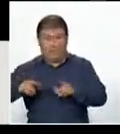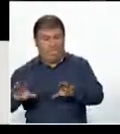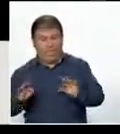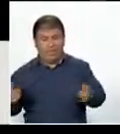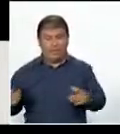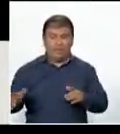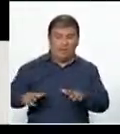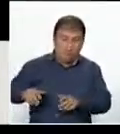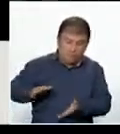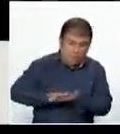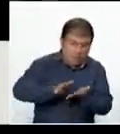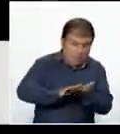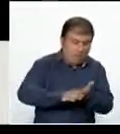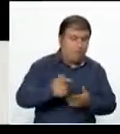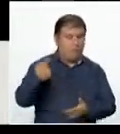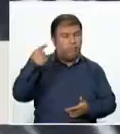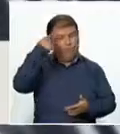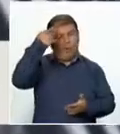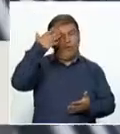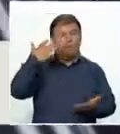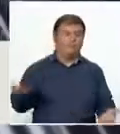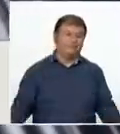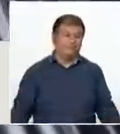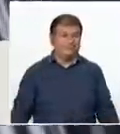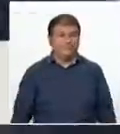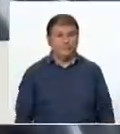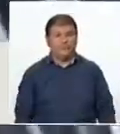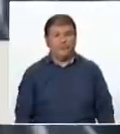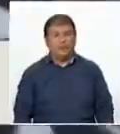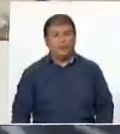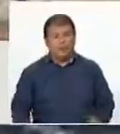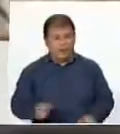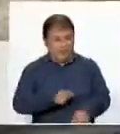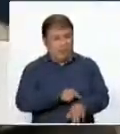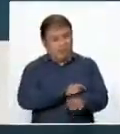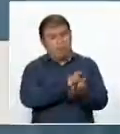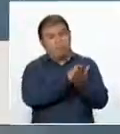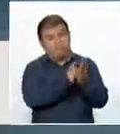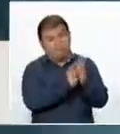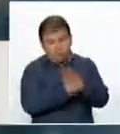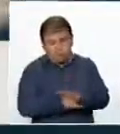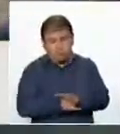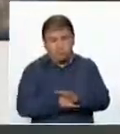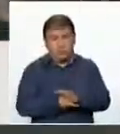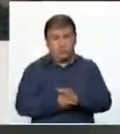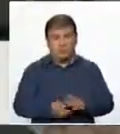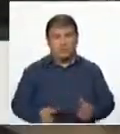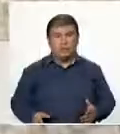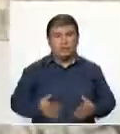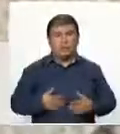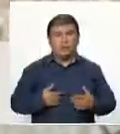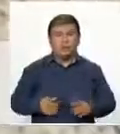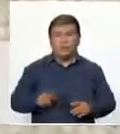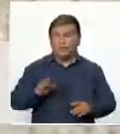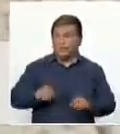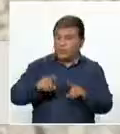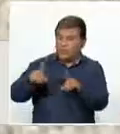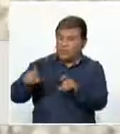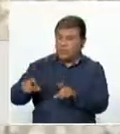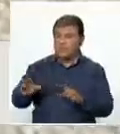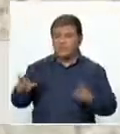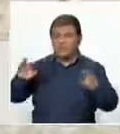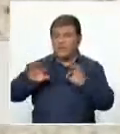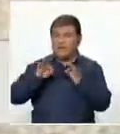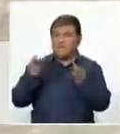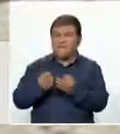le cayó pues una bala perdida en la cabeza, ¿no? Han ido pasando los minutos y tú preguntabas justo por el tema de los familiares,